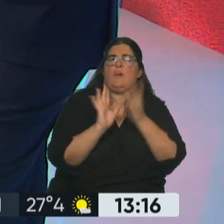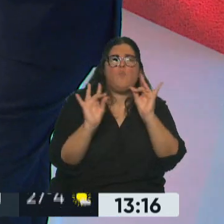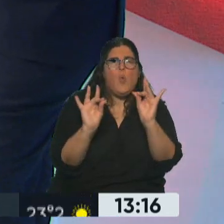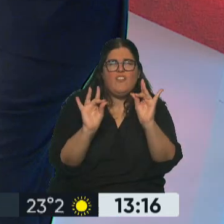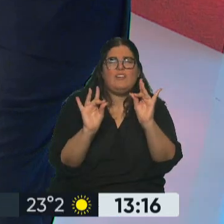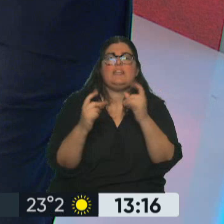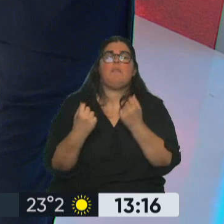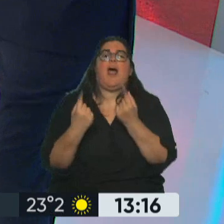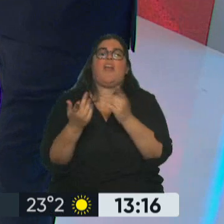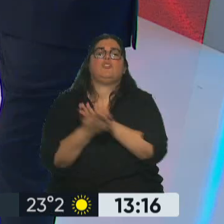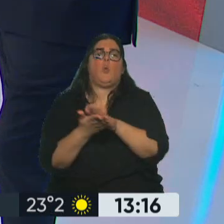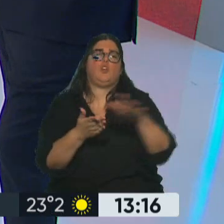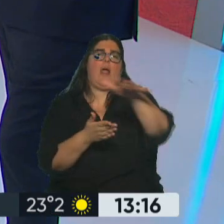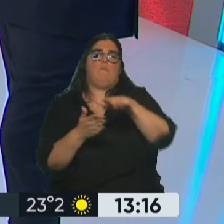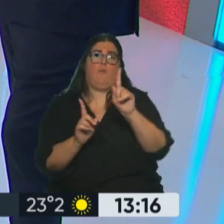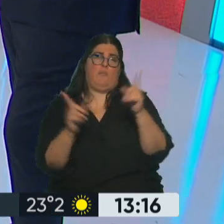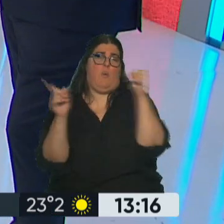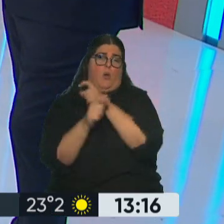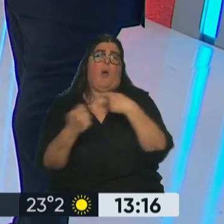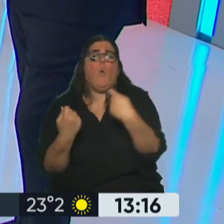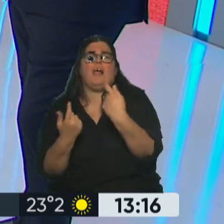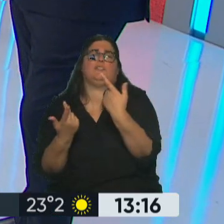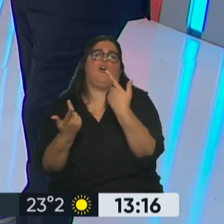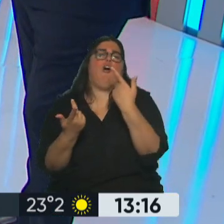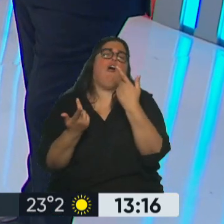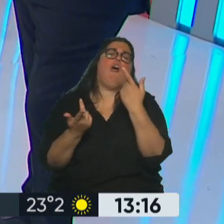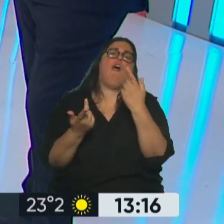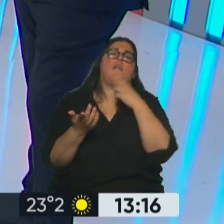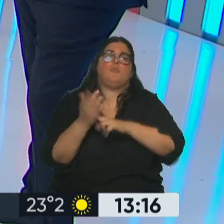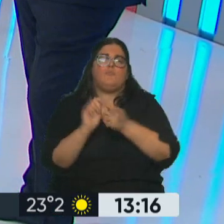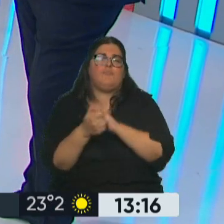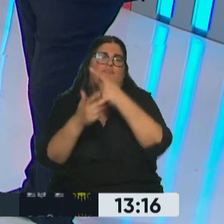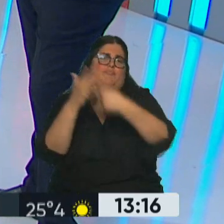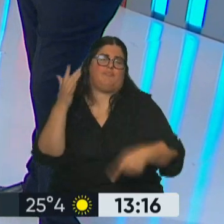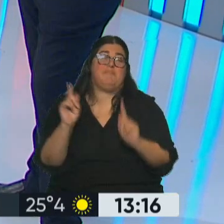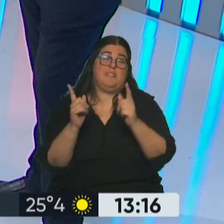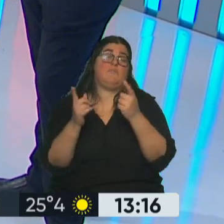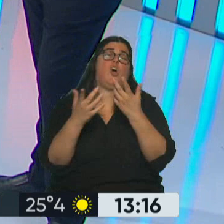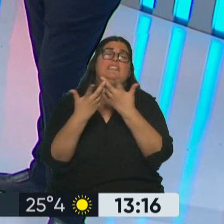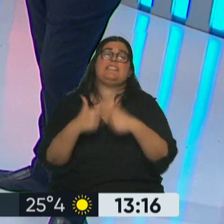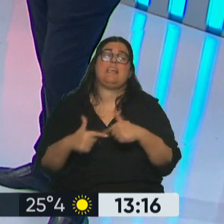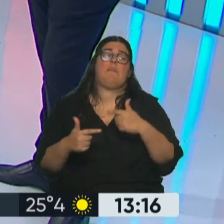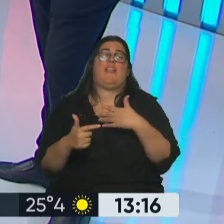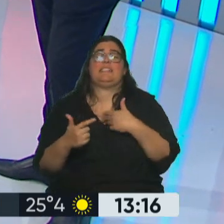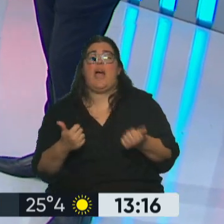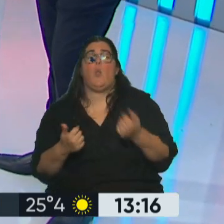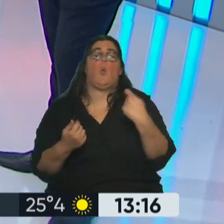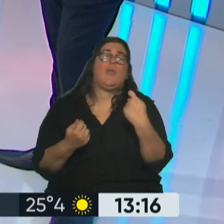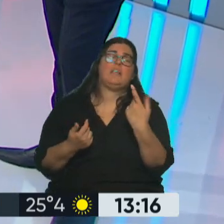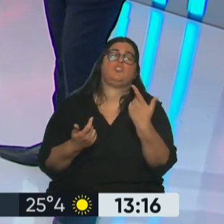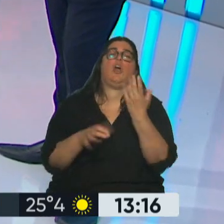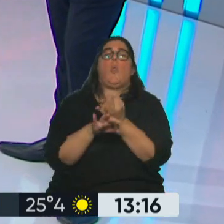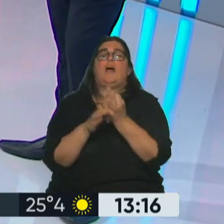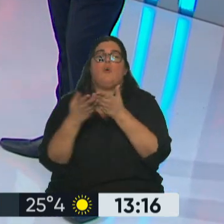responder a estas problemáticas que mencionaba Leticia recién. Es decir, todo lo que tiene que ver con modificación del sistema de salud, jubilaciones,